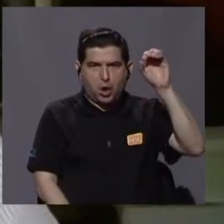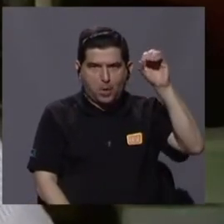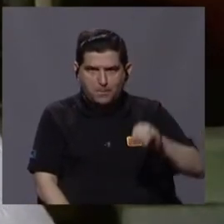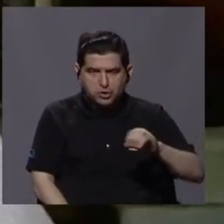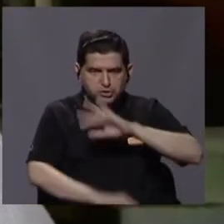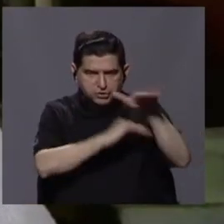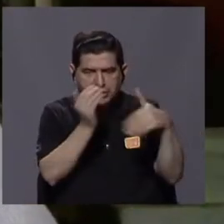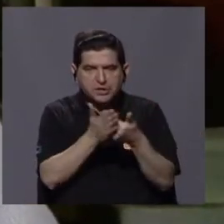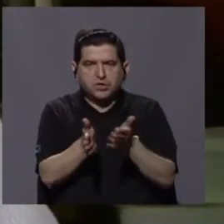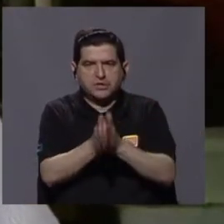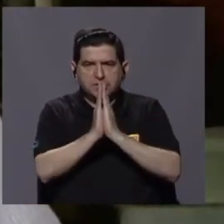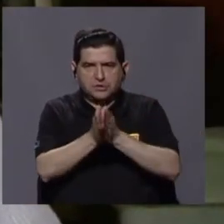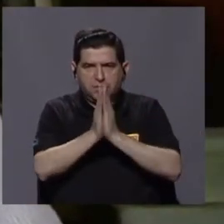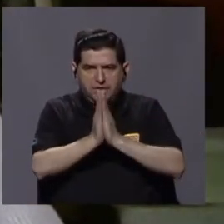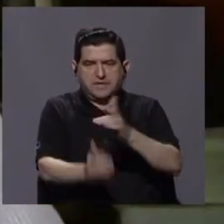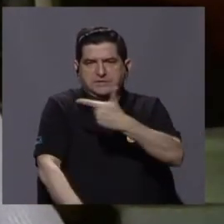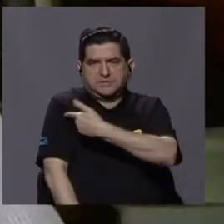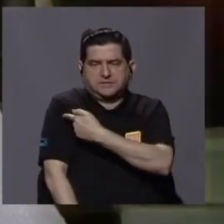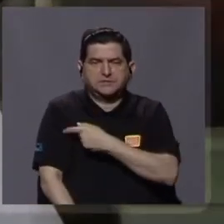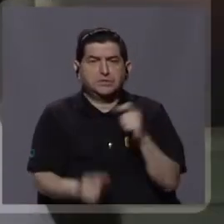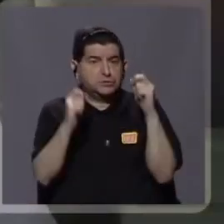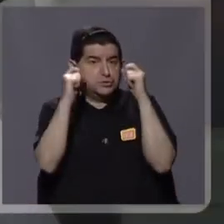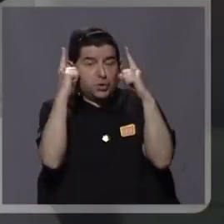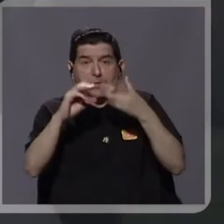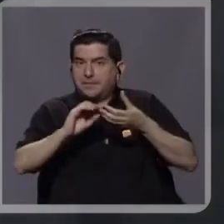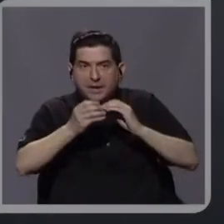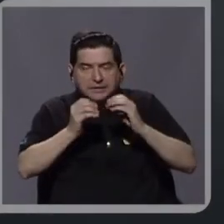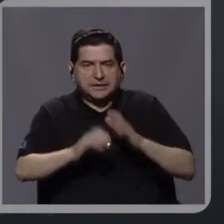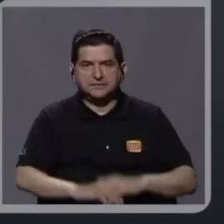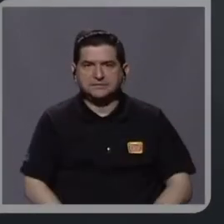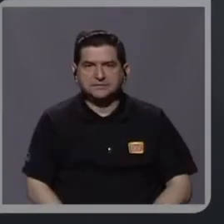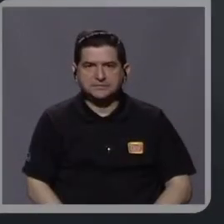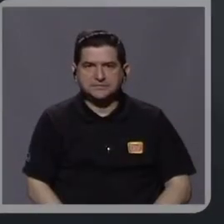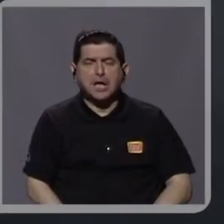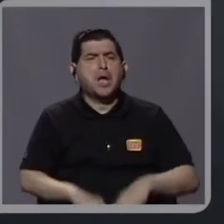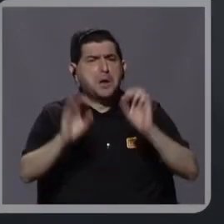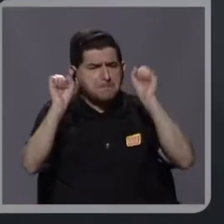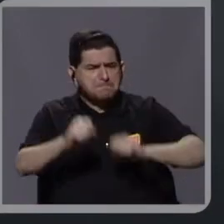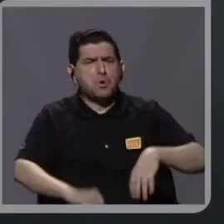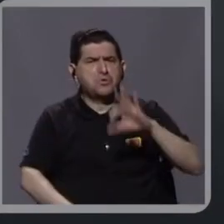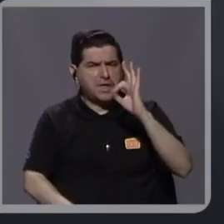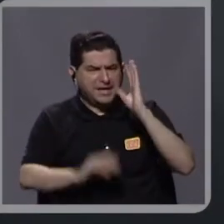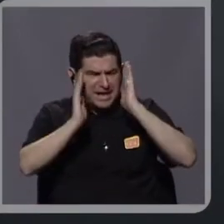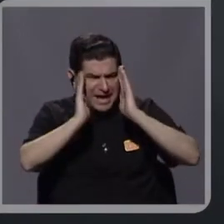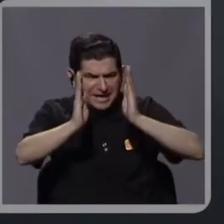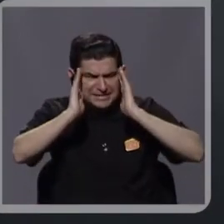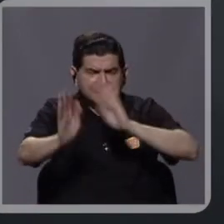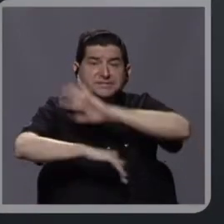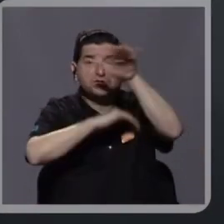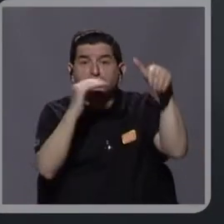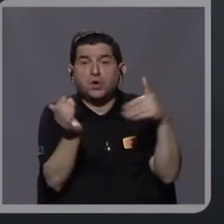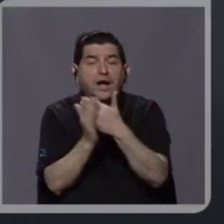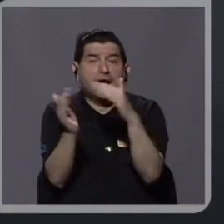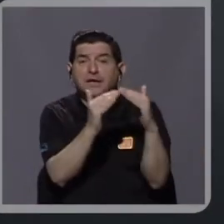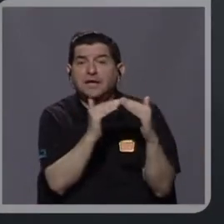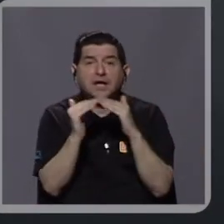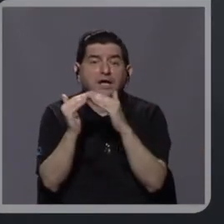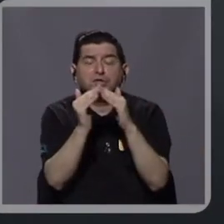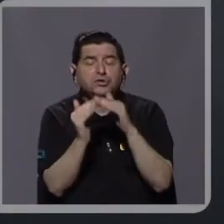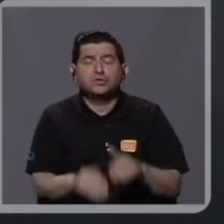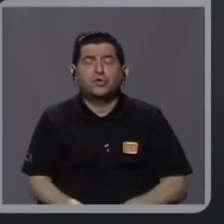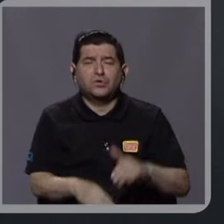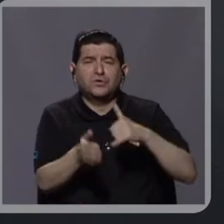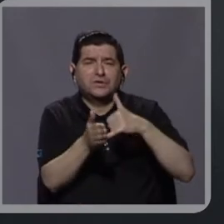del total preordenado es impresionante se lucir bien se podría atender a toda la población vulnerable